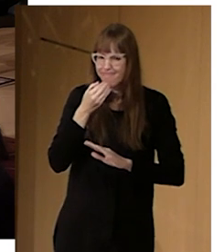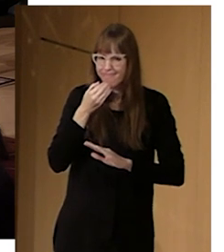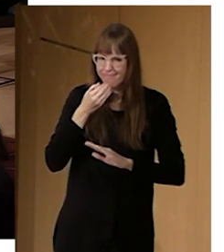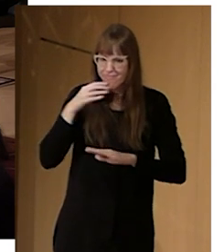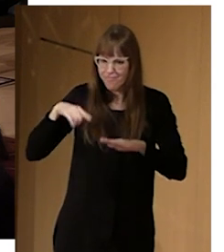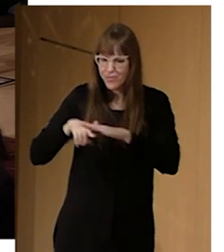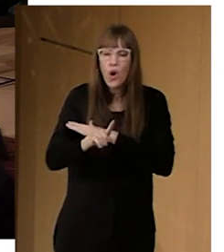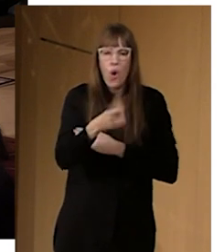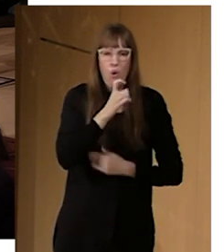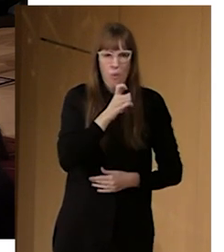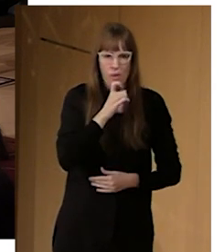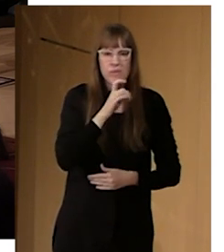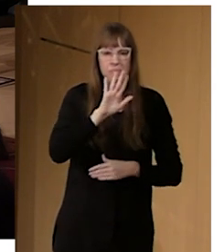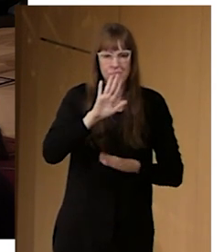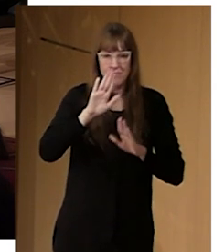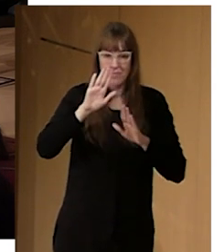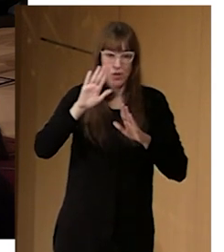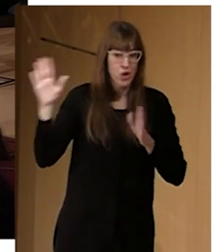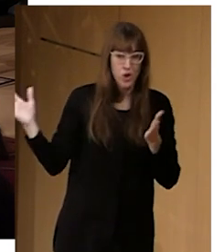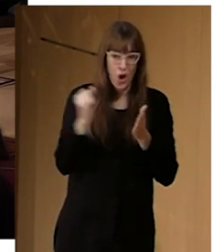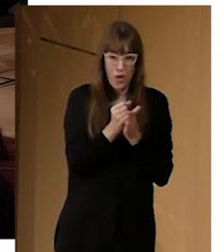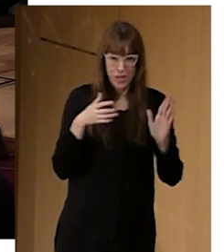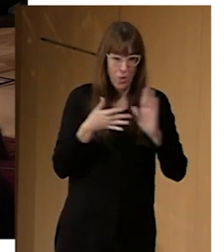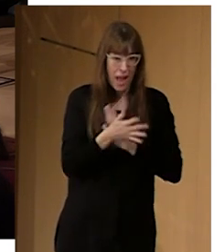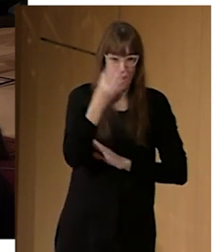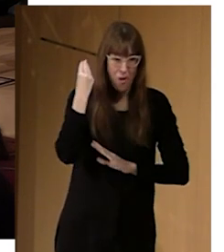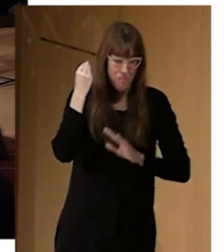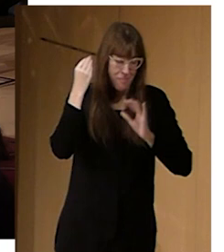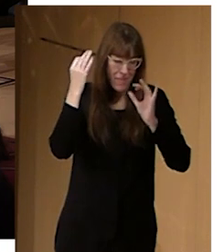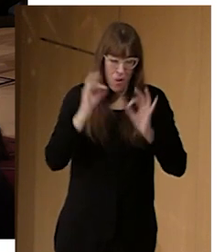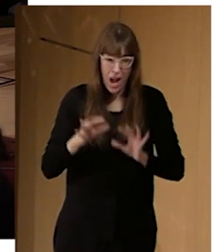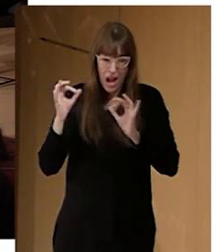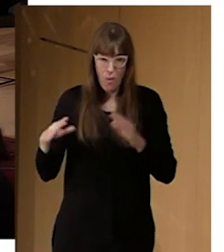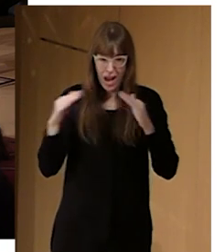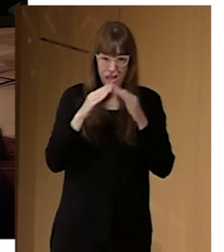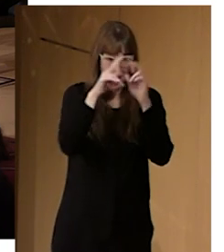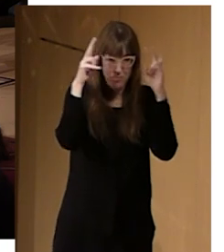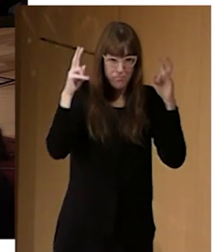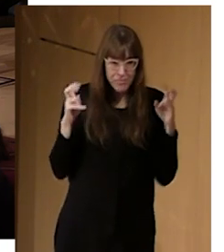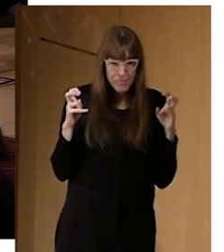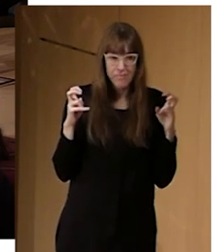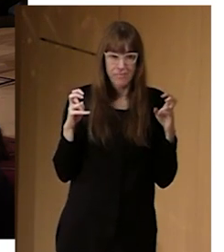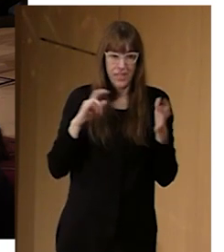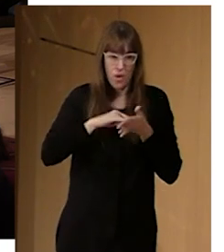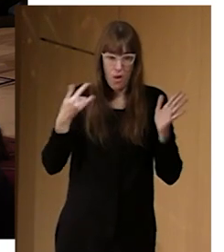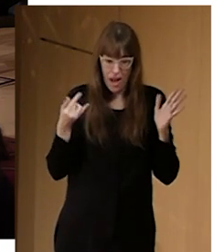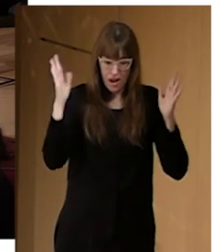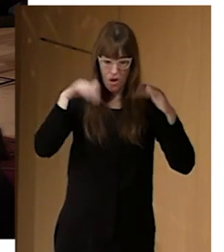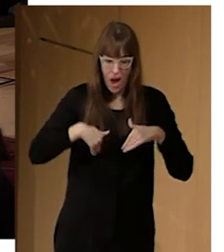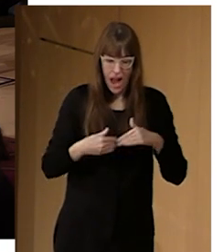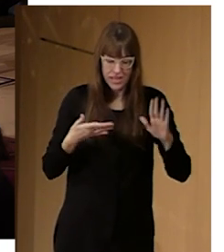todos encerrados en nuestras Casas sin capacidad tecnológica por detrás y hubo que reinventar la fundación de la noche a la